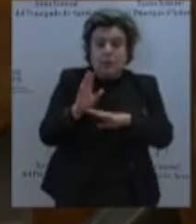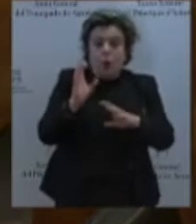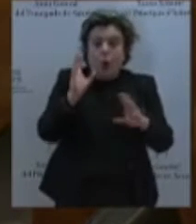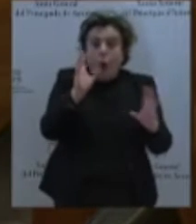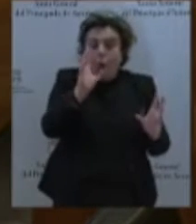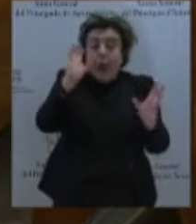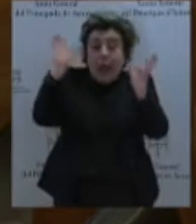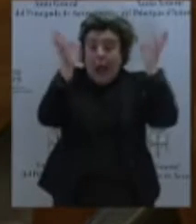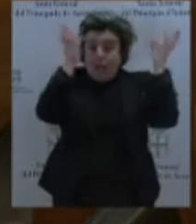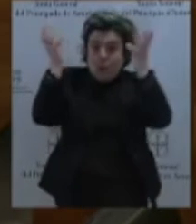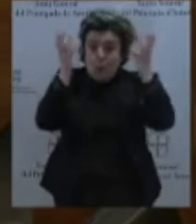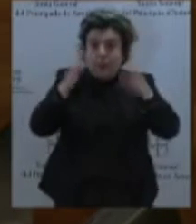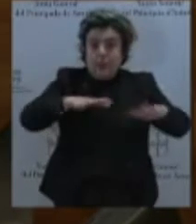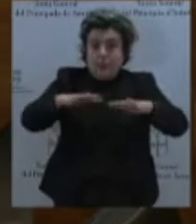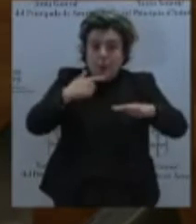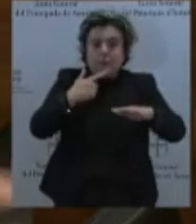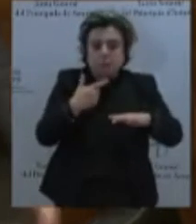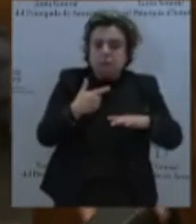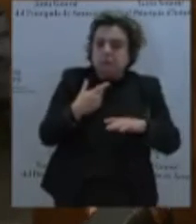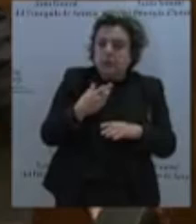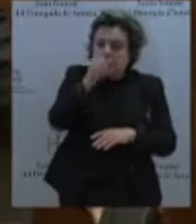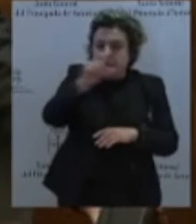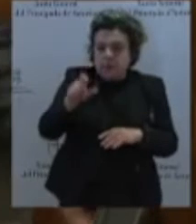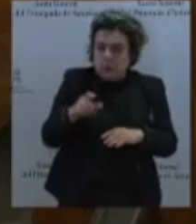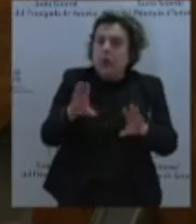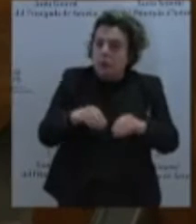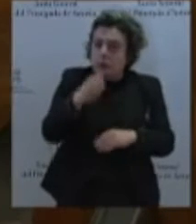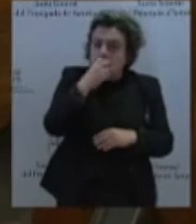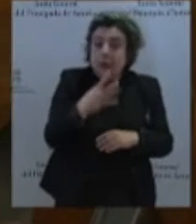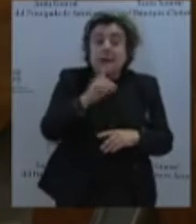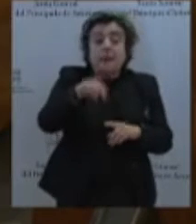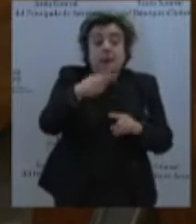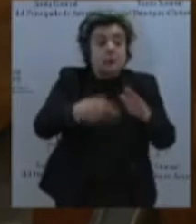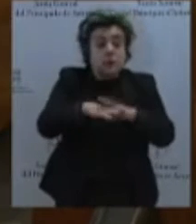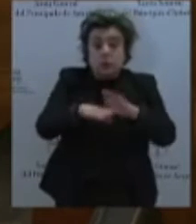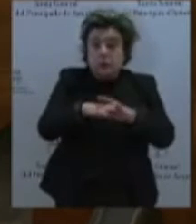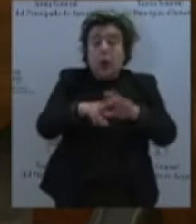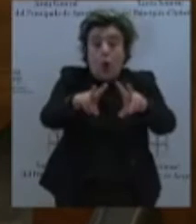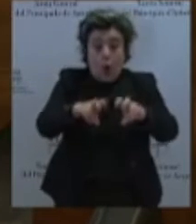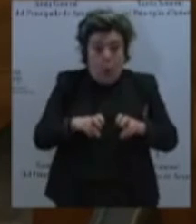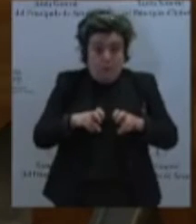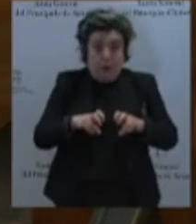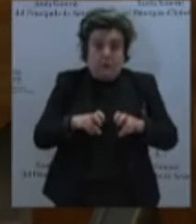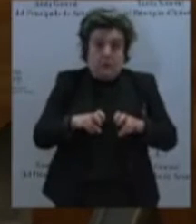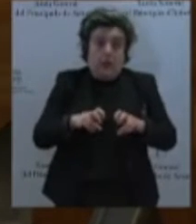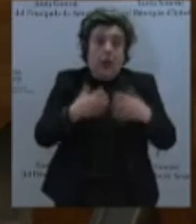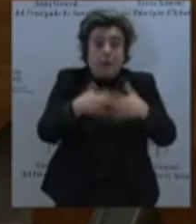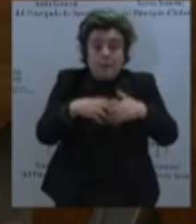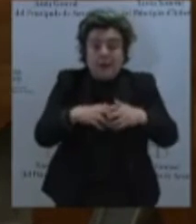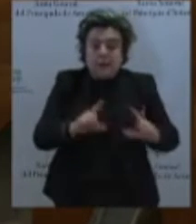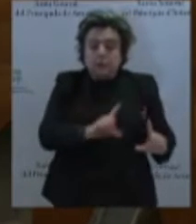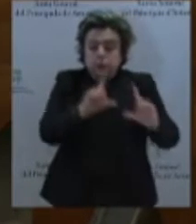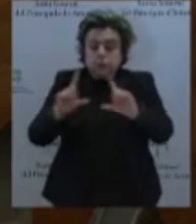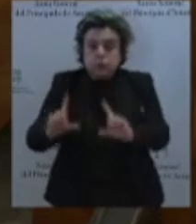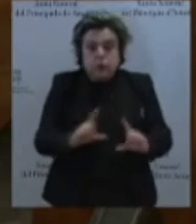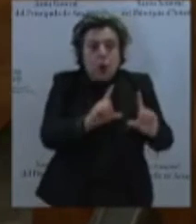también con la compra de aparatos, en este sentido, de radiodiagnósticos y otras medidas necesarias. En cuanto al refuerzo personal, no lo oculto, que